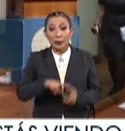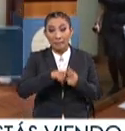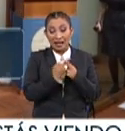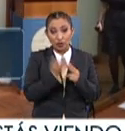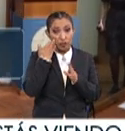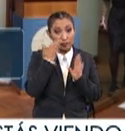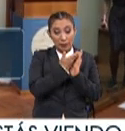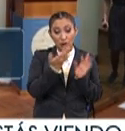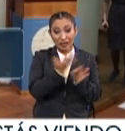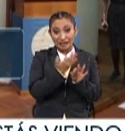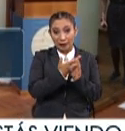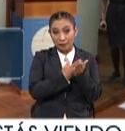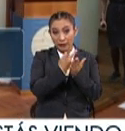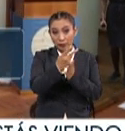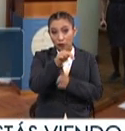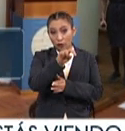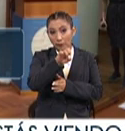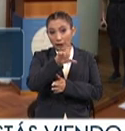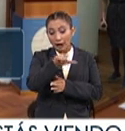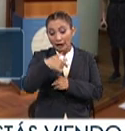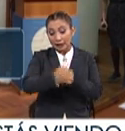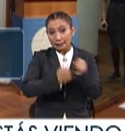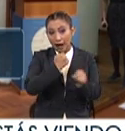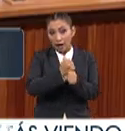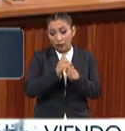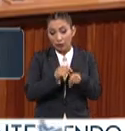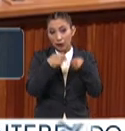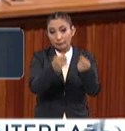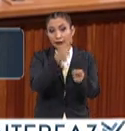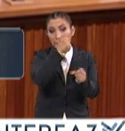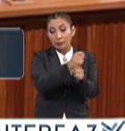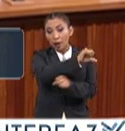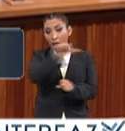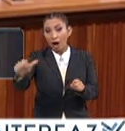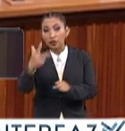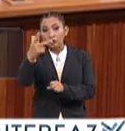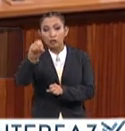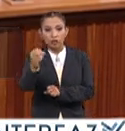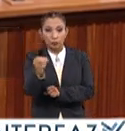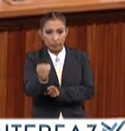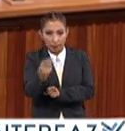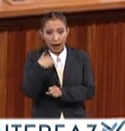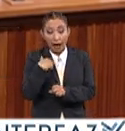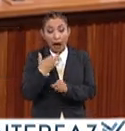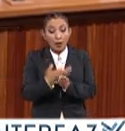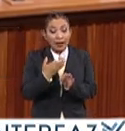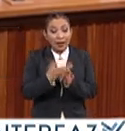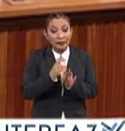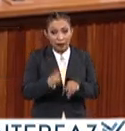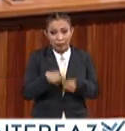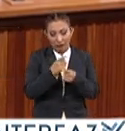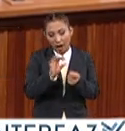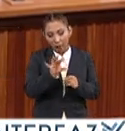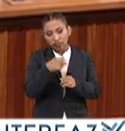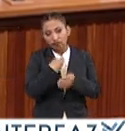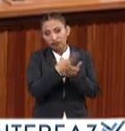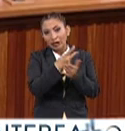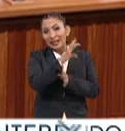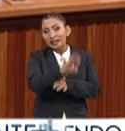Inició la temporada de los premios Nobel, que este año se entregan del 1 al 8 de octubre. Hasta el momento se han